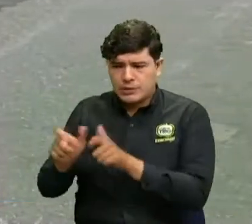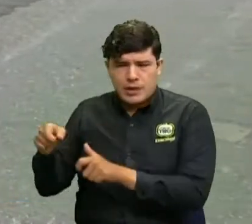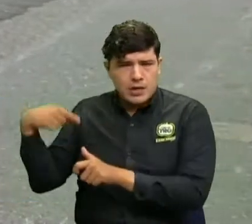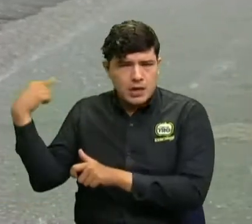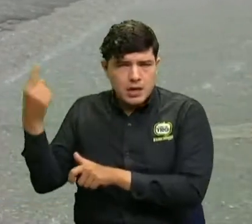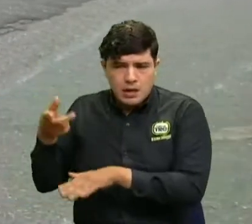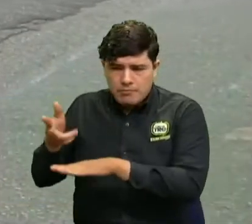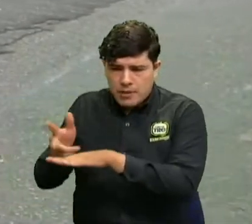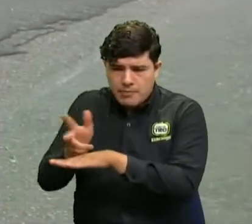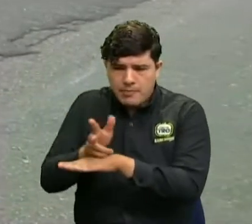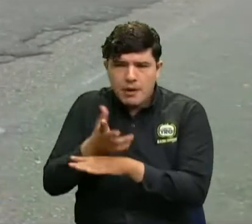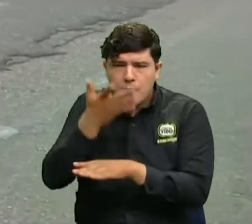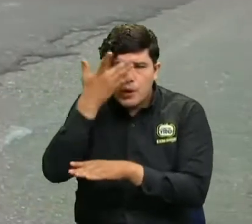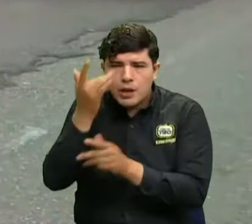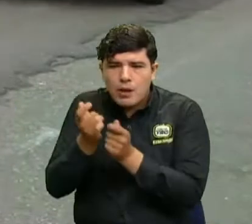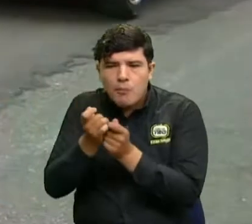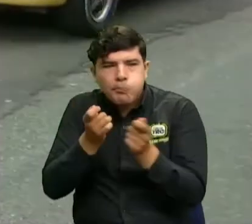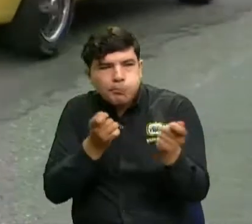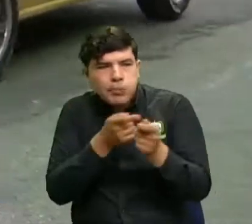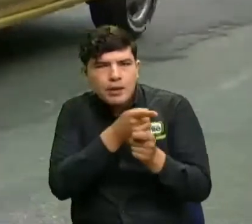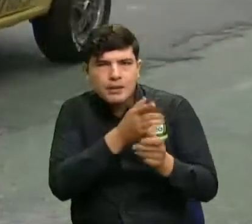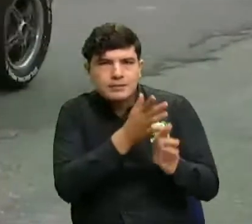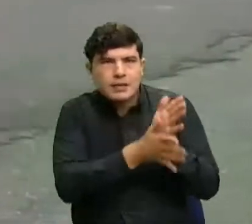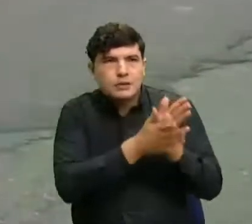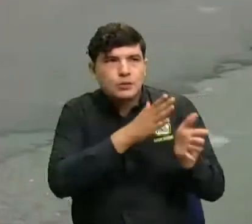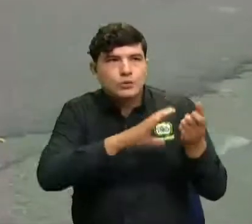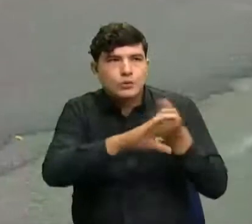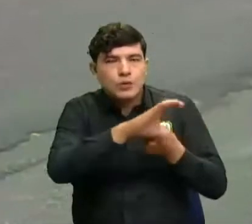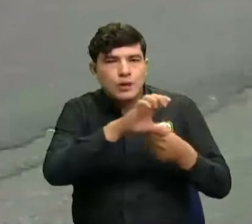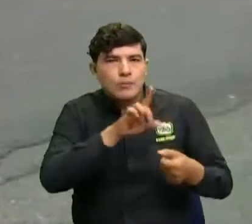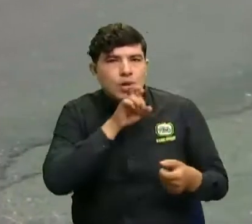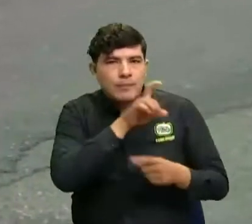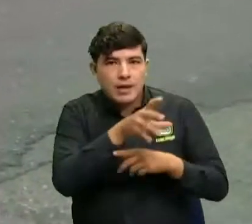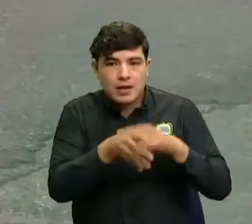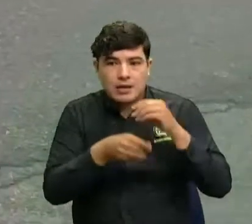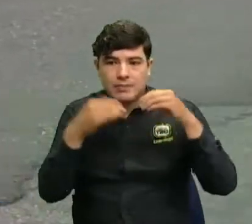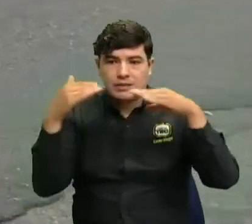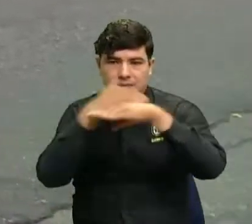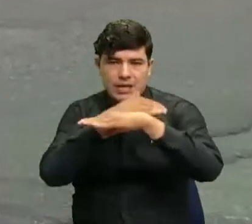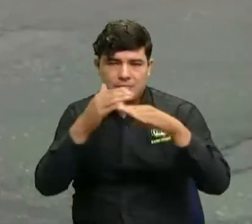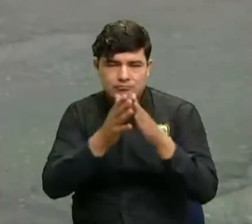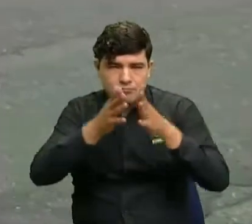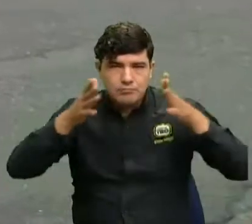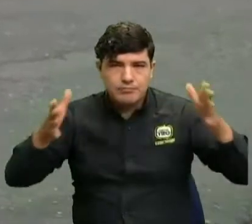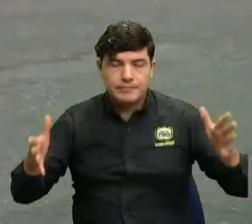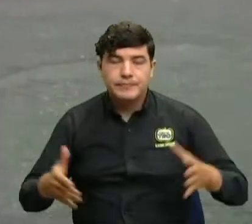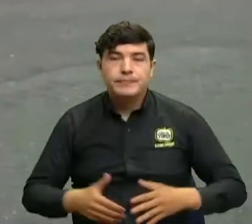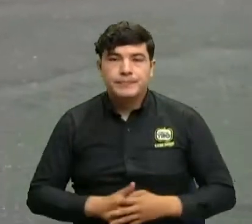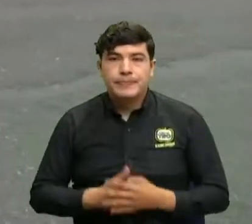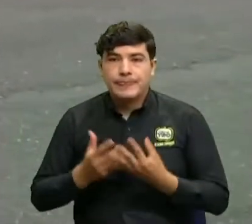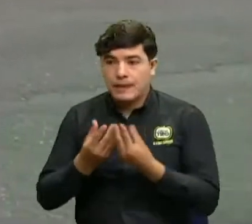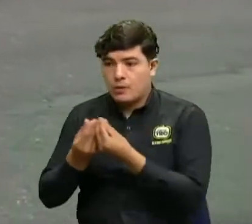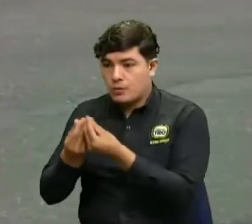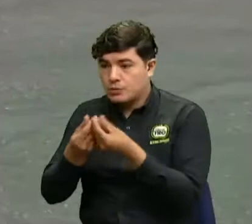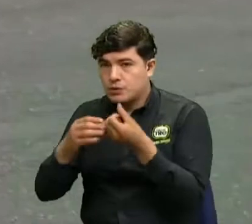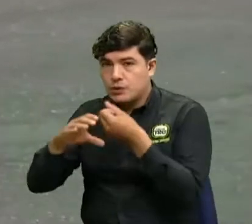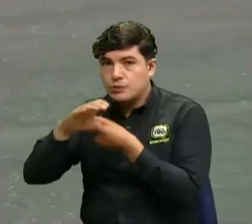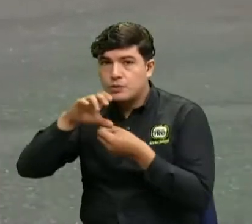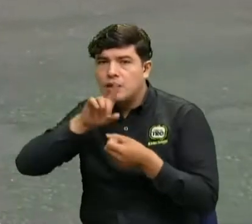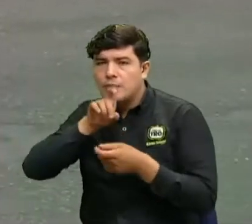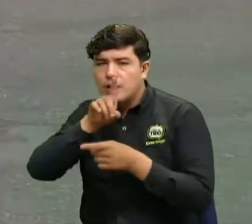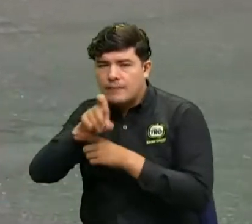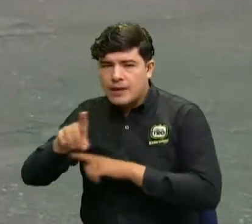precisamente por la cercanía al centro de Bucaramanga y por la amplitud de la vía. Pues precisamente el Consejo de la Capital Santandereana,